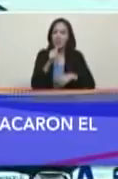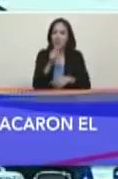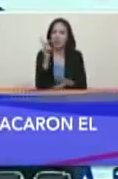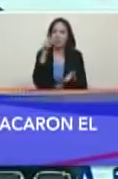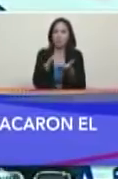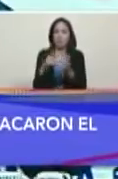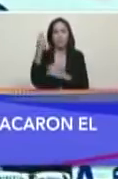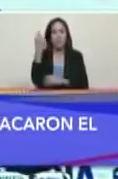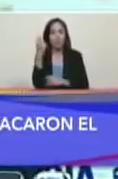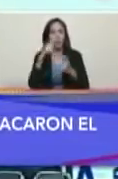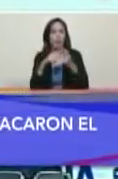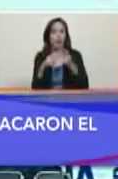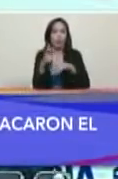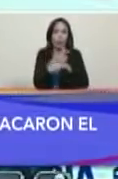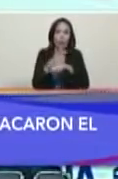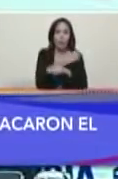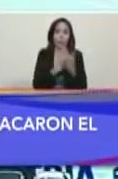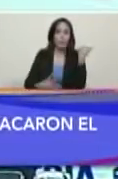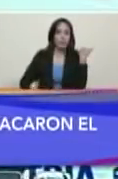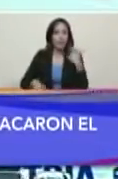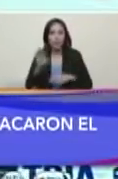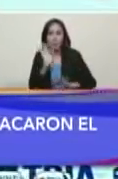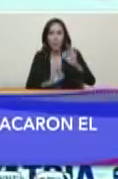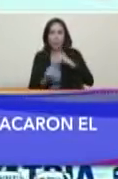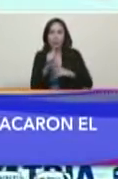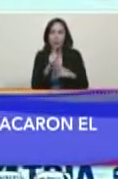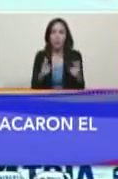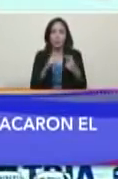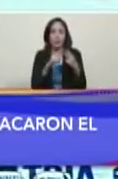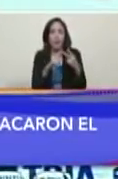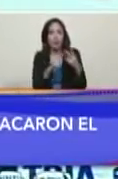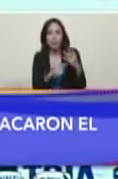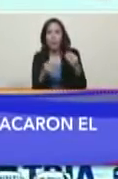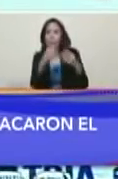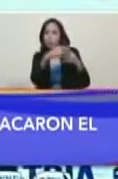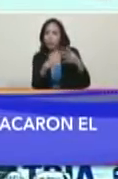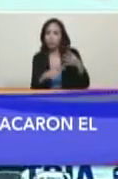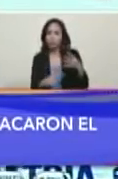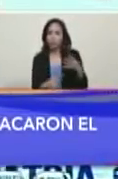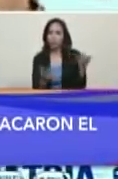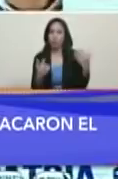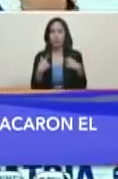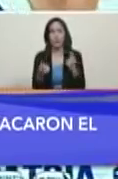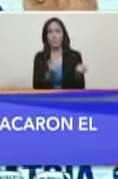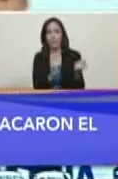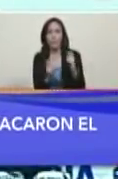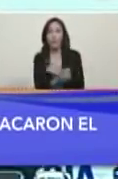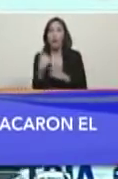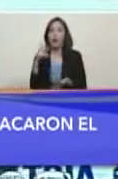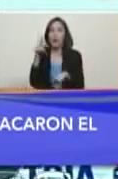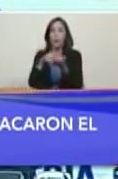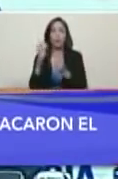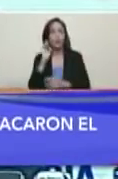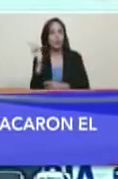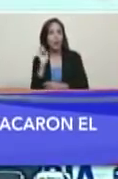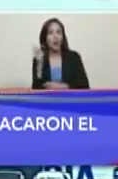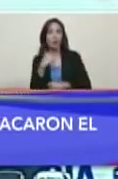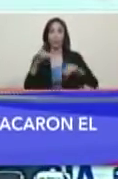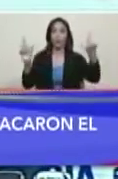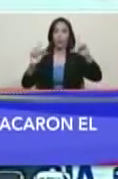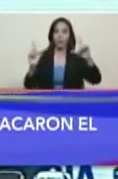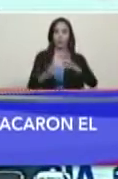ser diputado, gobernador, presidente. Una cosa es la lucha política. Ir a un programa de radio, un programa de